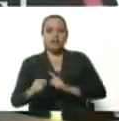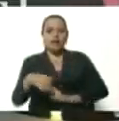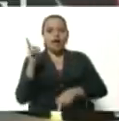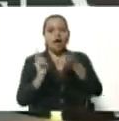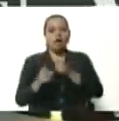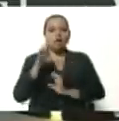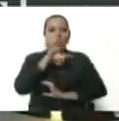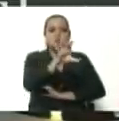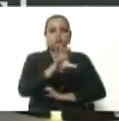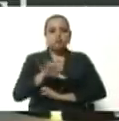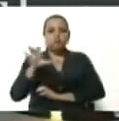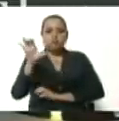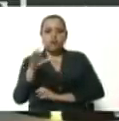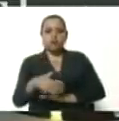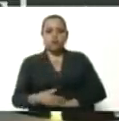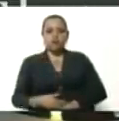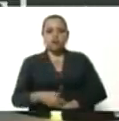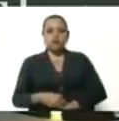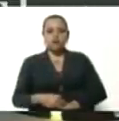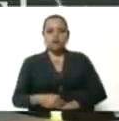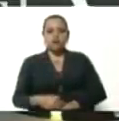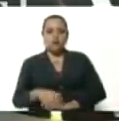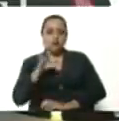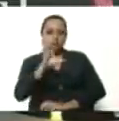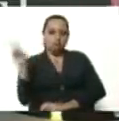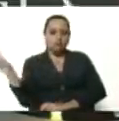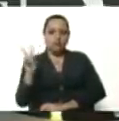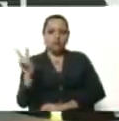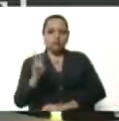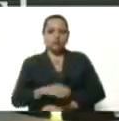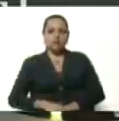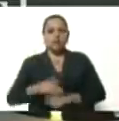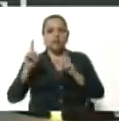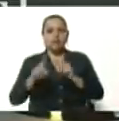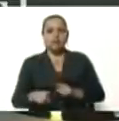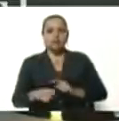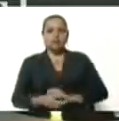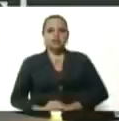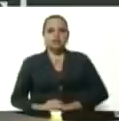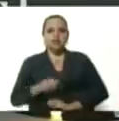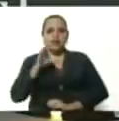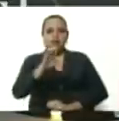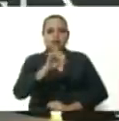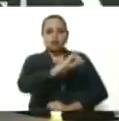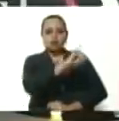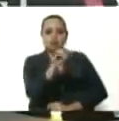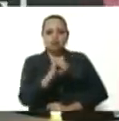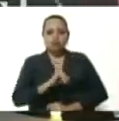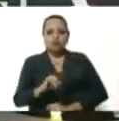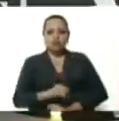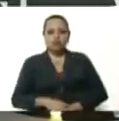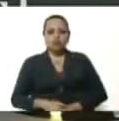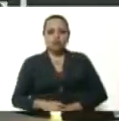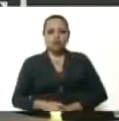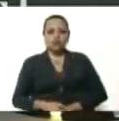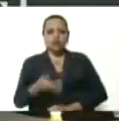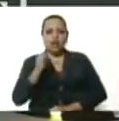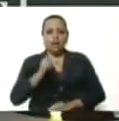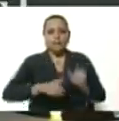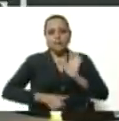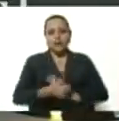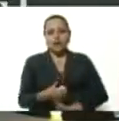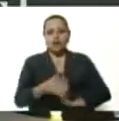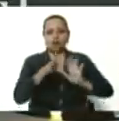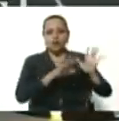algunos estados del occidente del país. Igualmente en el estado Zulia, hay, además de estos